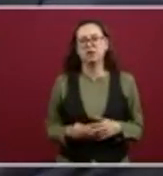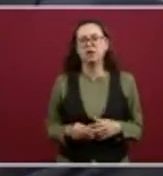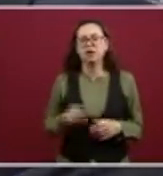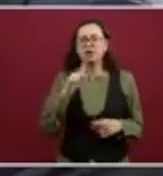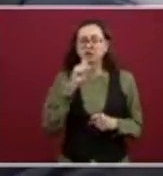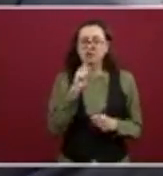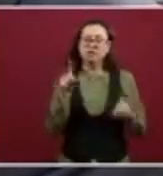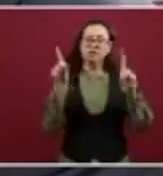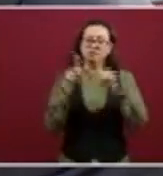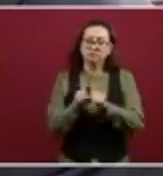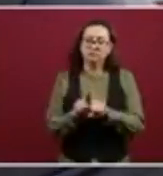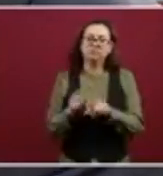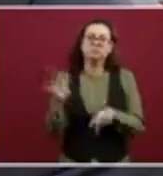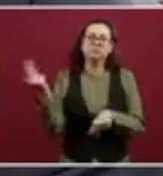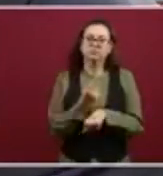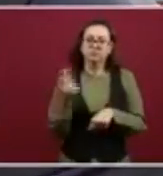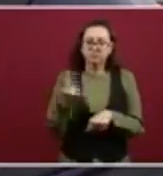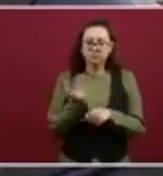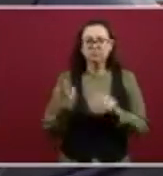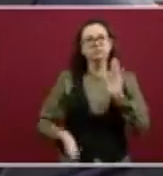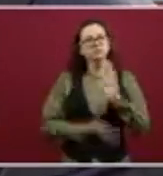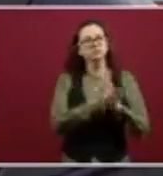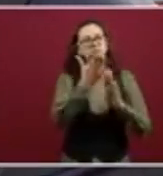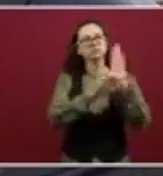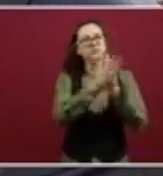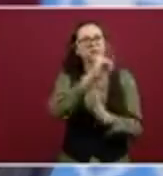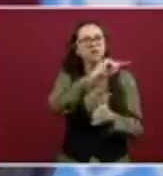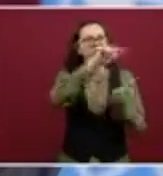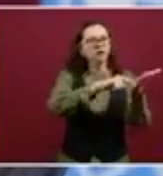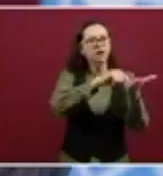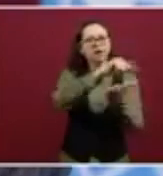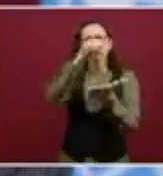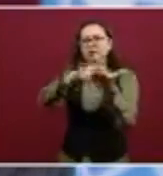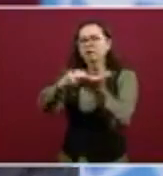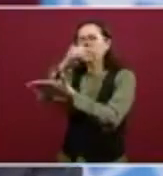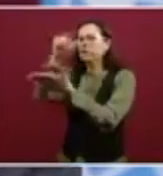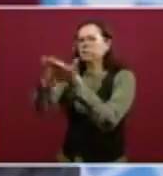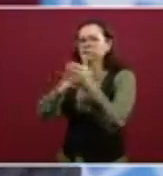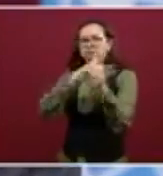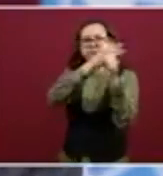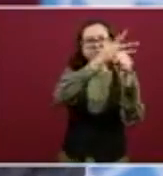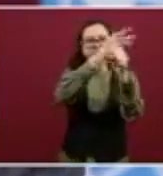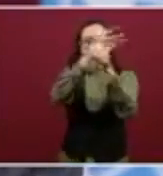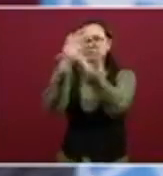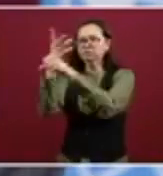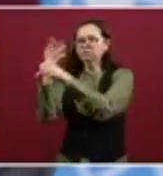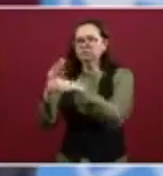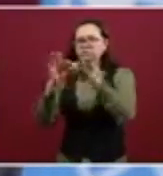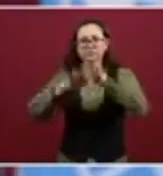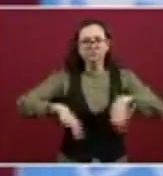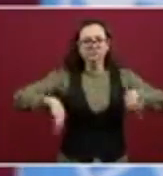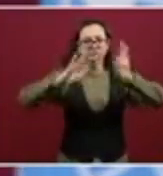también instalaciones, porque se trata de establecer